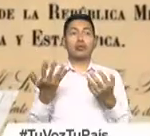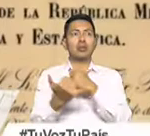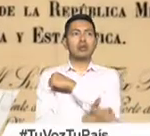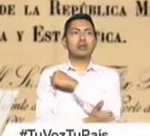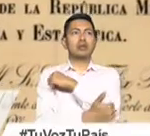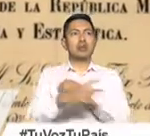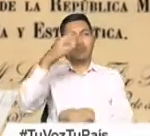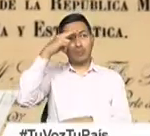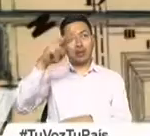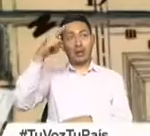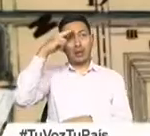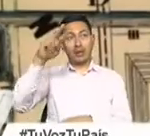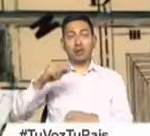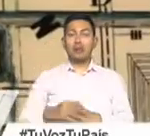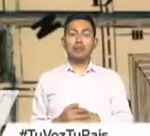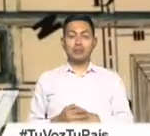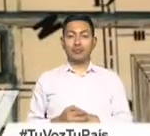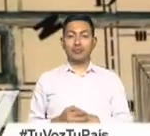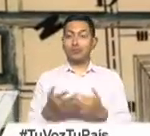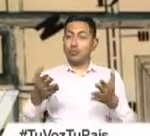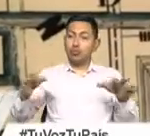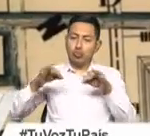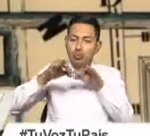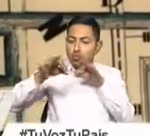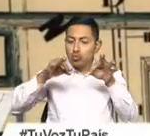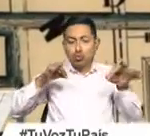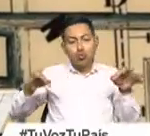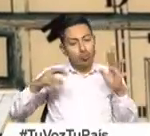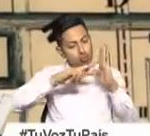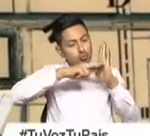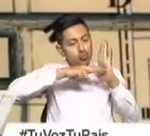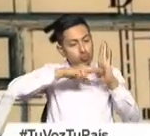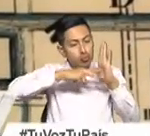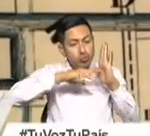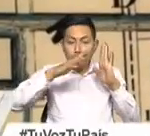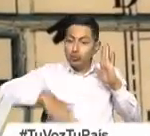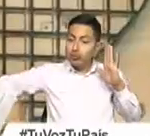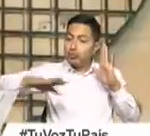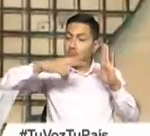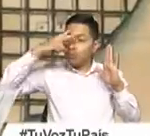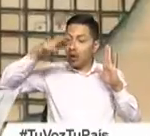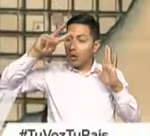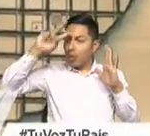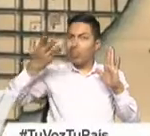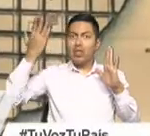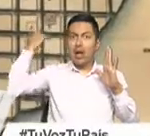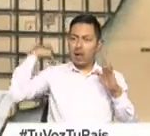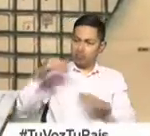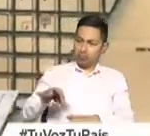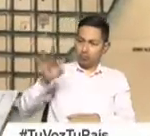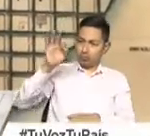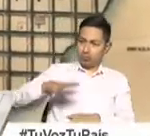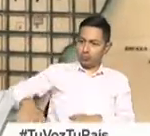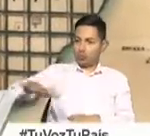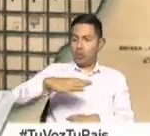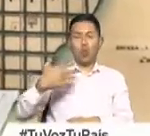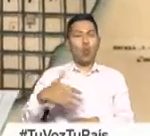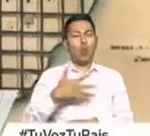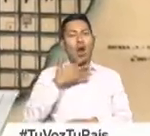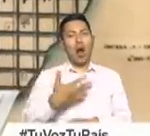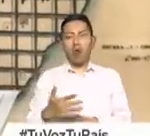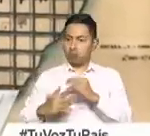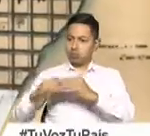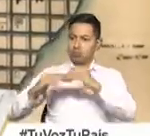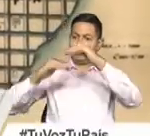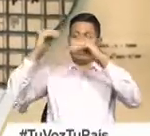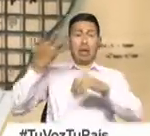los conquistadores iniciaron el nuevo trazo urbano en la actual Ciudad de México. La parte más impresionante de la construcción, a juicio de los expertos,